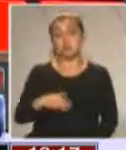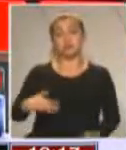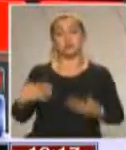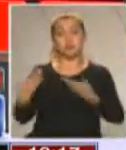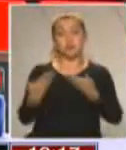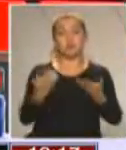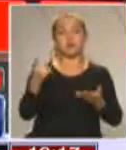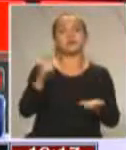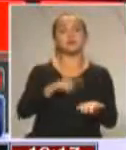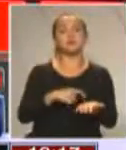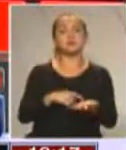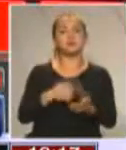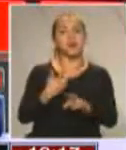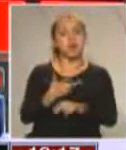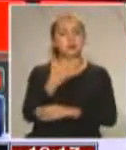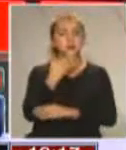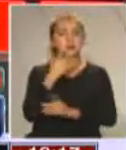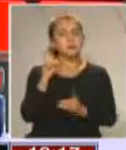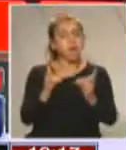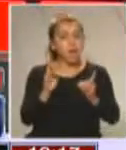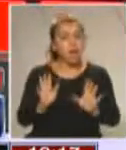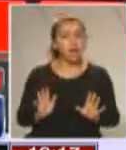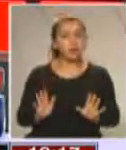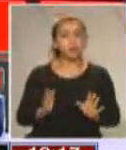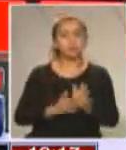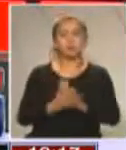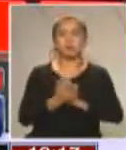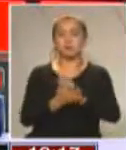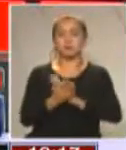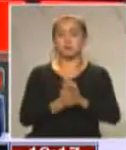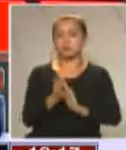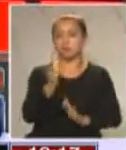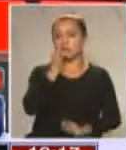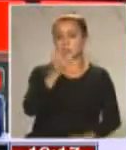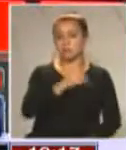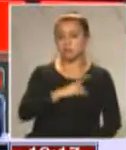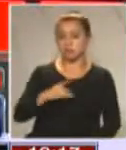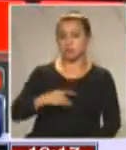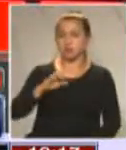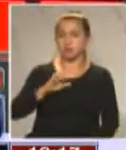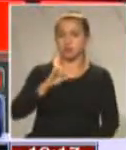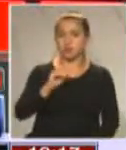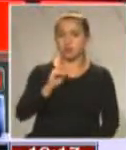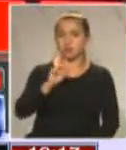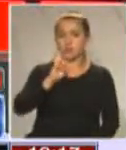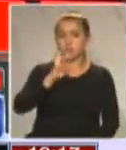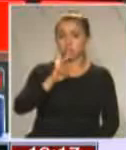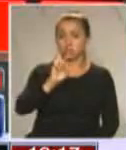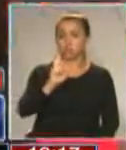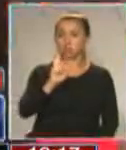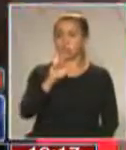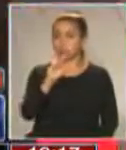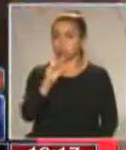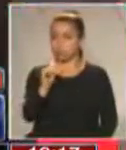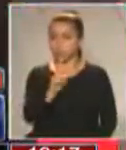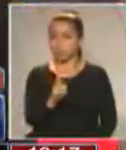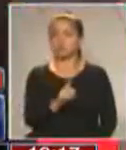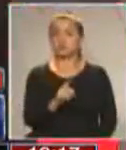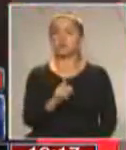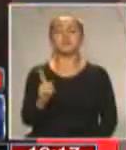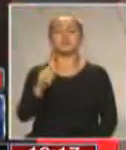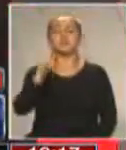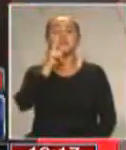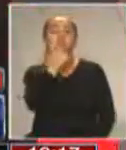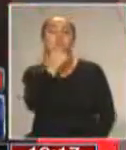ese punto, ¿hay también algo de eso lo que está planteando, por ejemplo, el diputado Edwards? O... Yo creo que no se cuestiona en los cargos